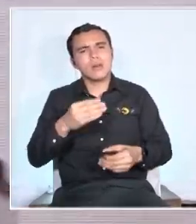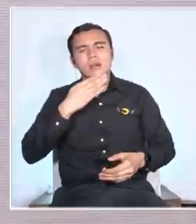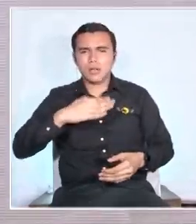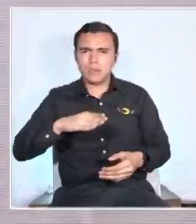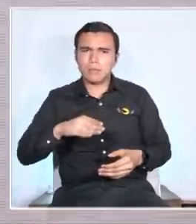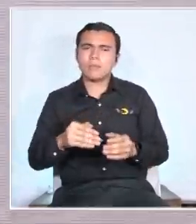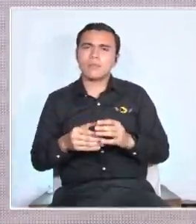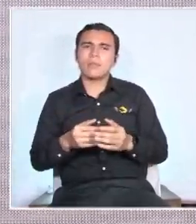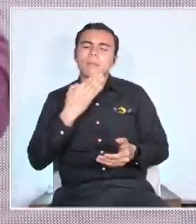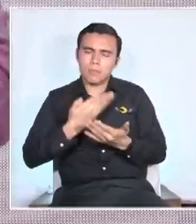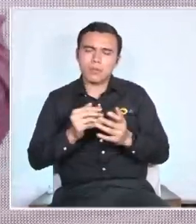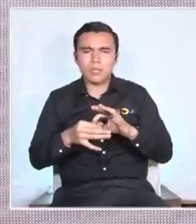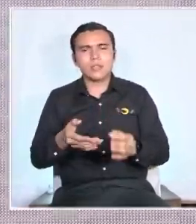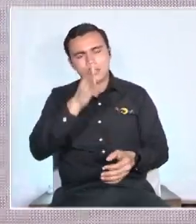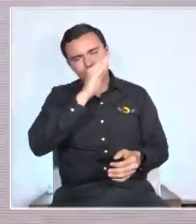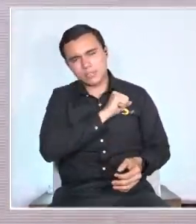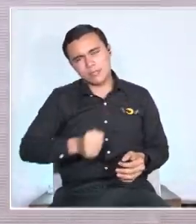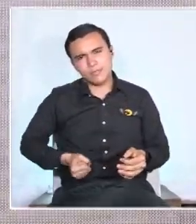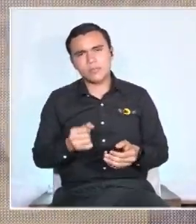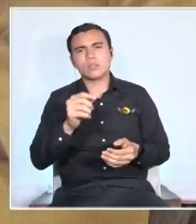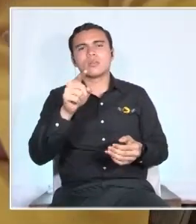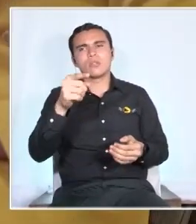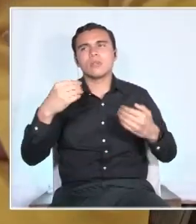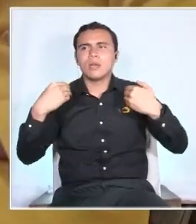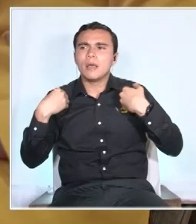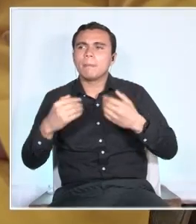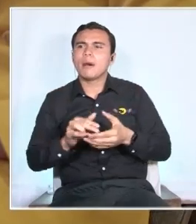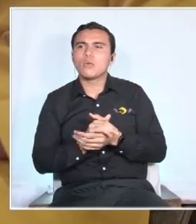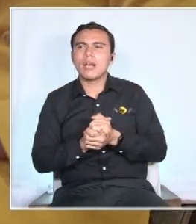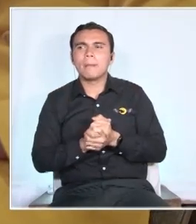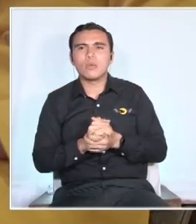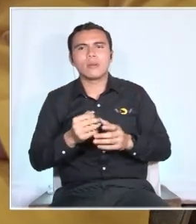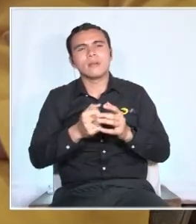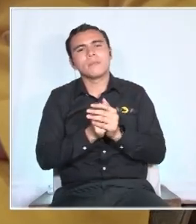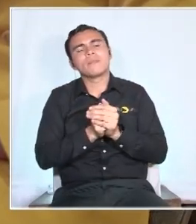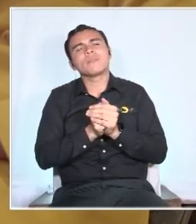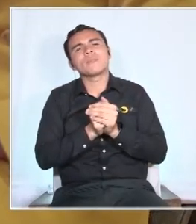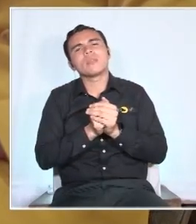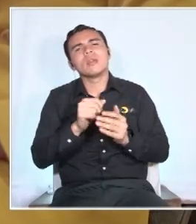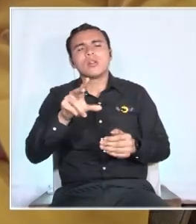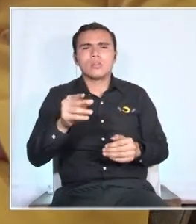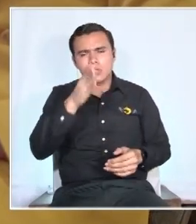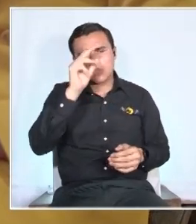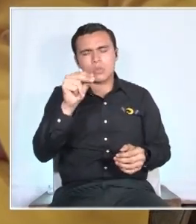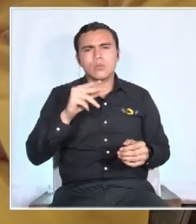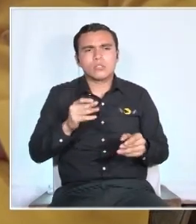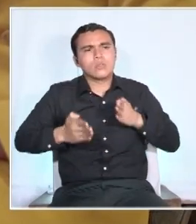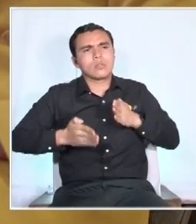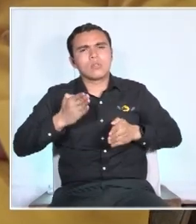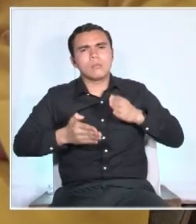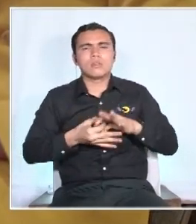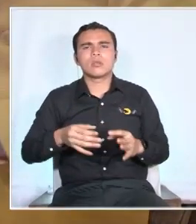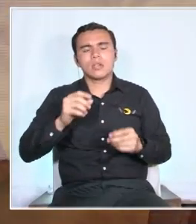el fuego de Dios, tú tienes la madurez para decir: Dios no es un robot para que me